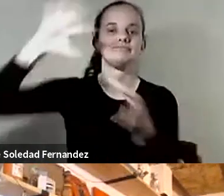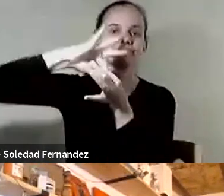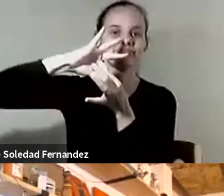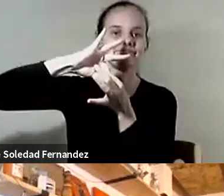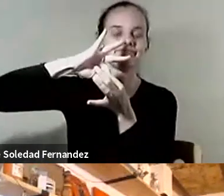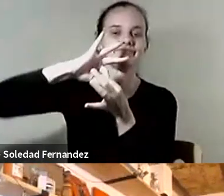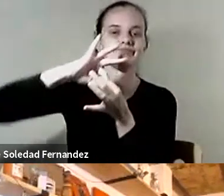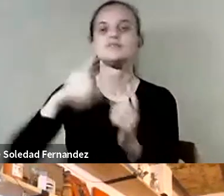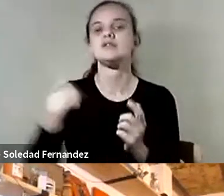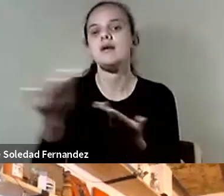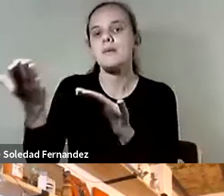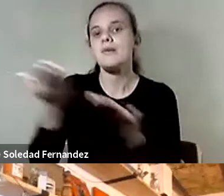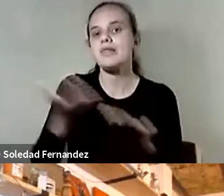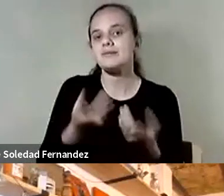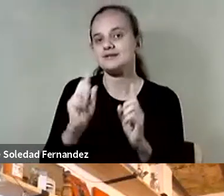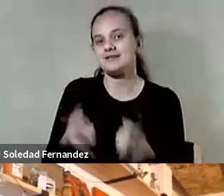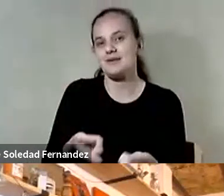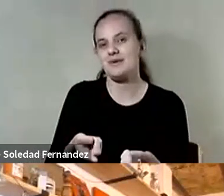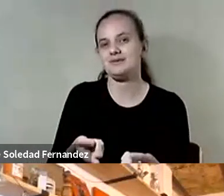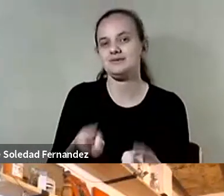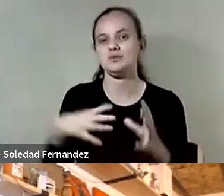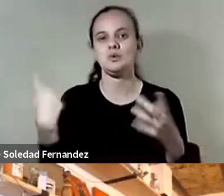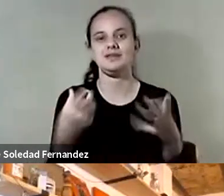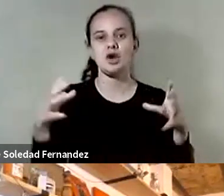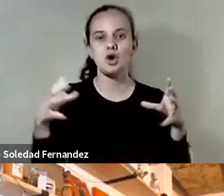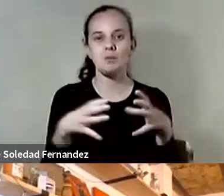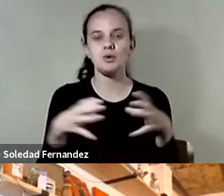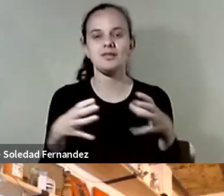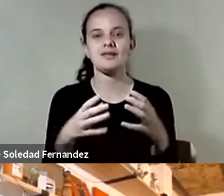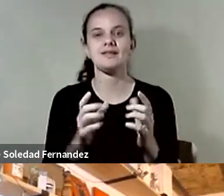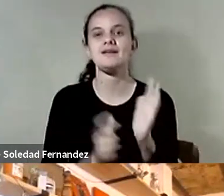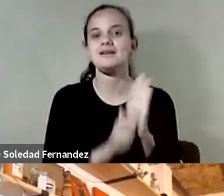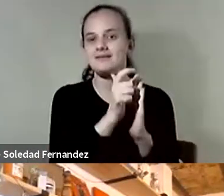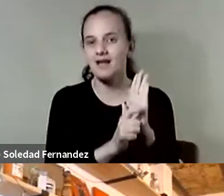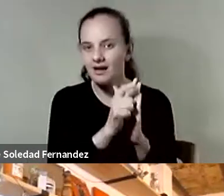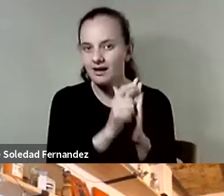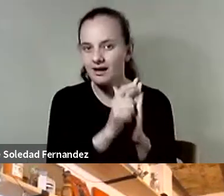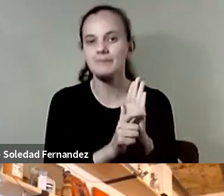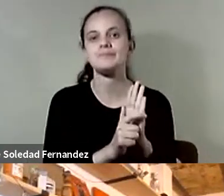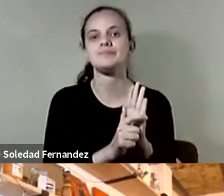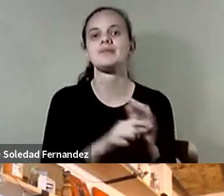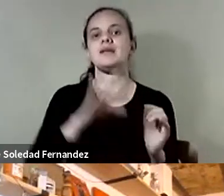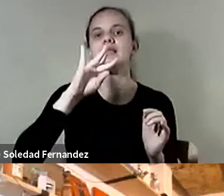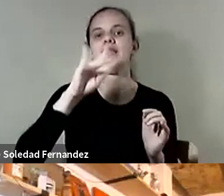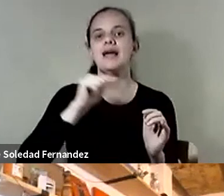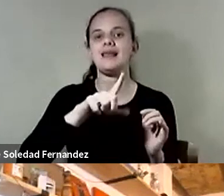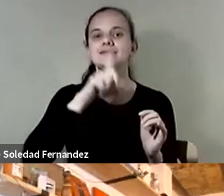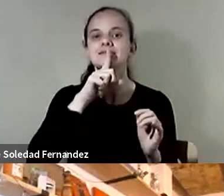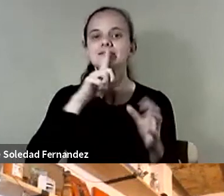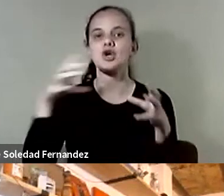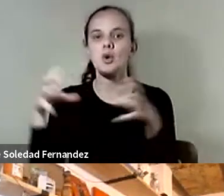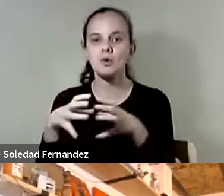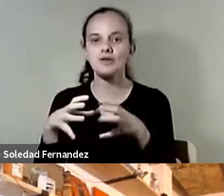los invitamos a formar parte de nuestra comunidad. Nos pueden encontrar en Instagram como @dalatcomunidad. Así